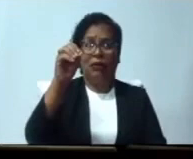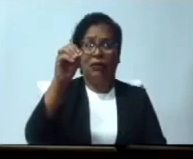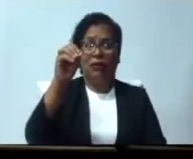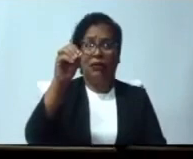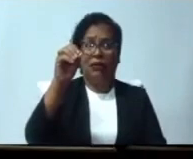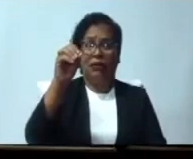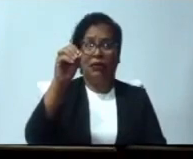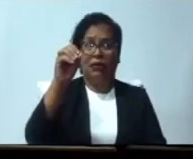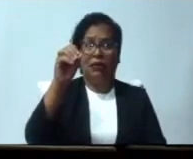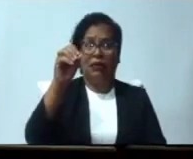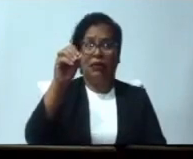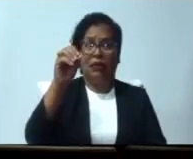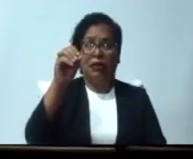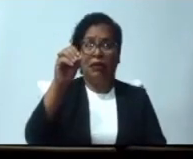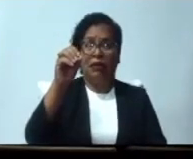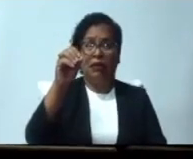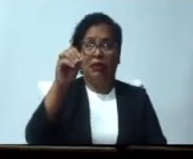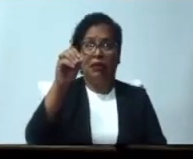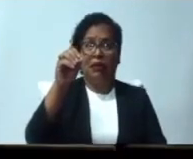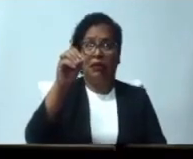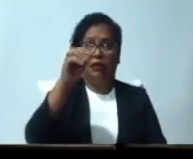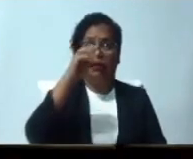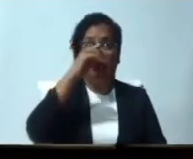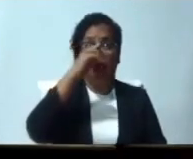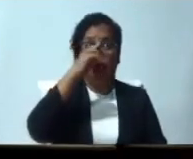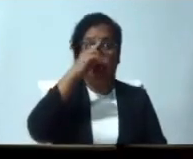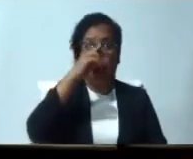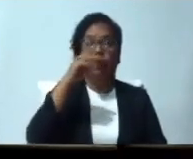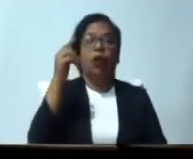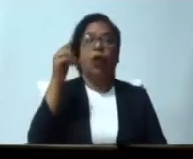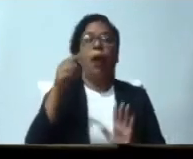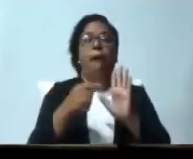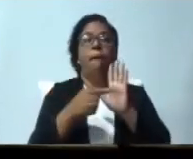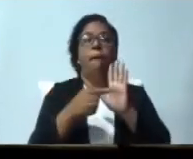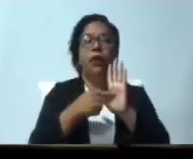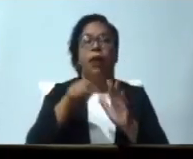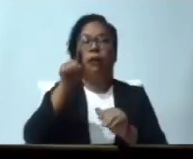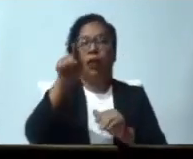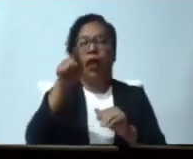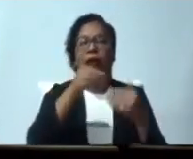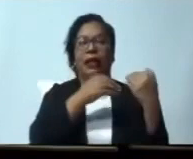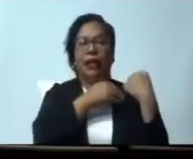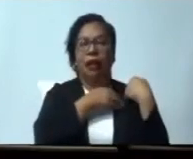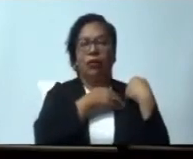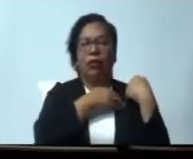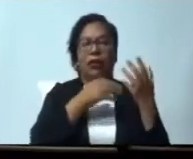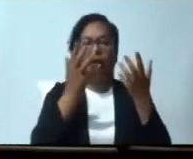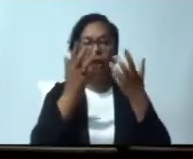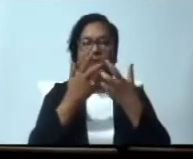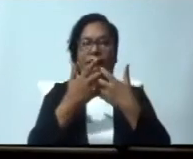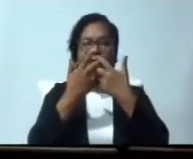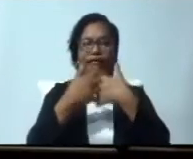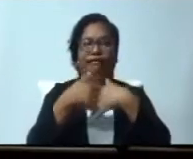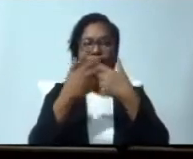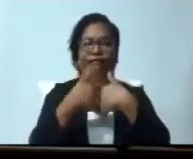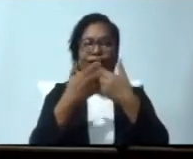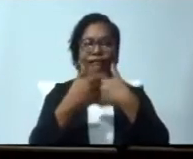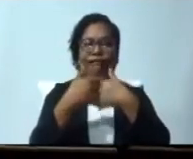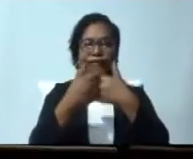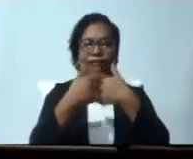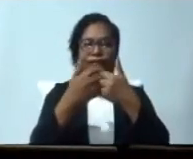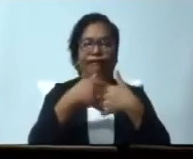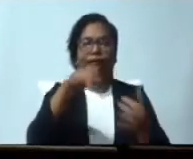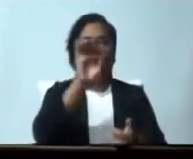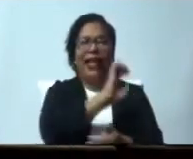que le estemos quitando el operador de la máquina o de la energía, que le da energía a este país, por 15